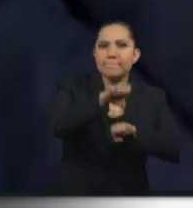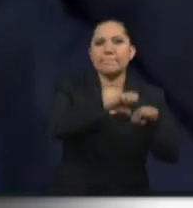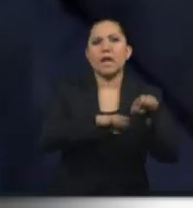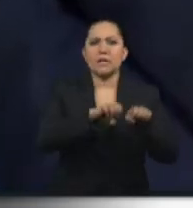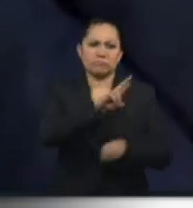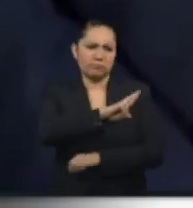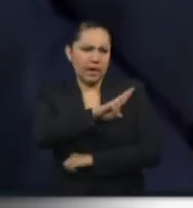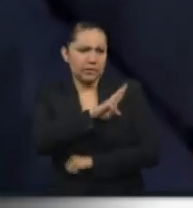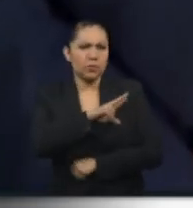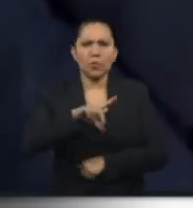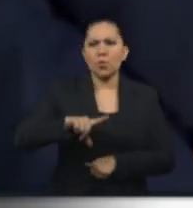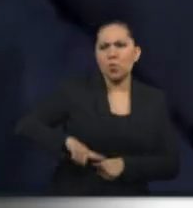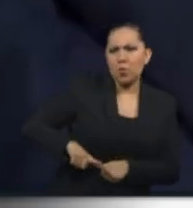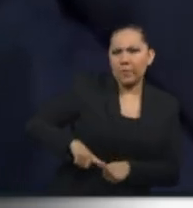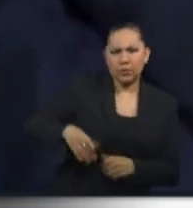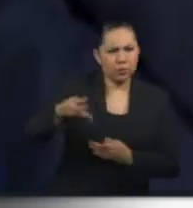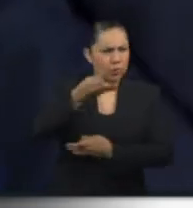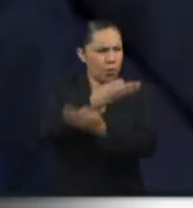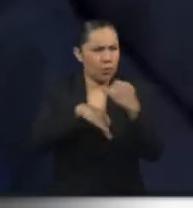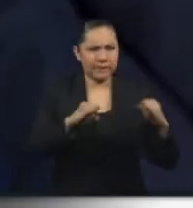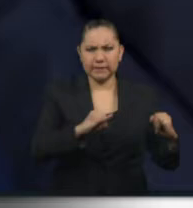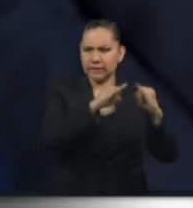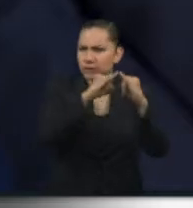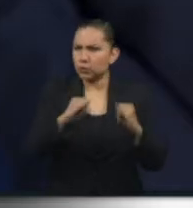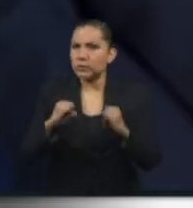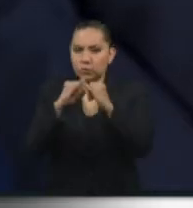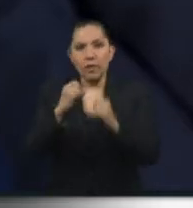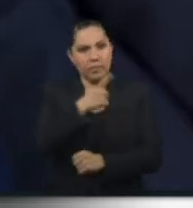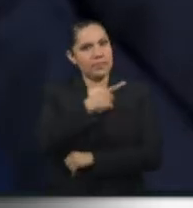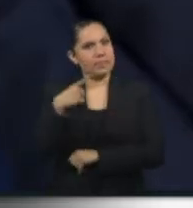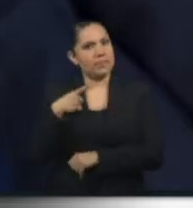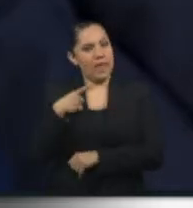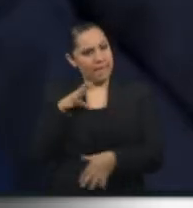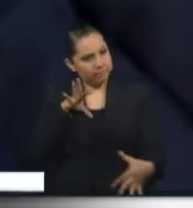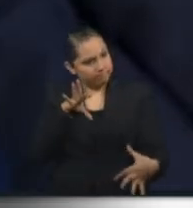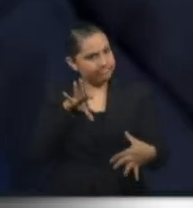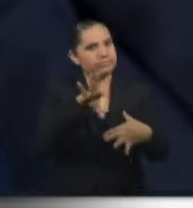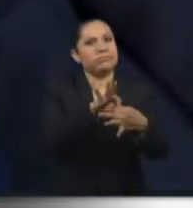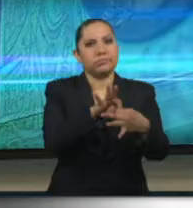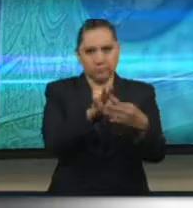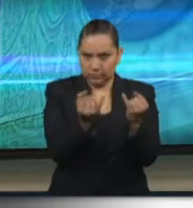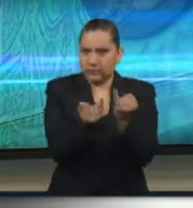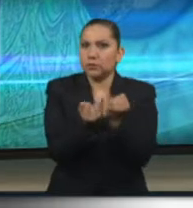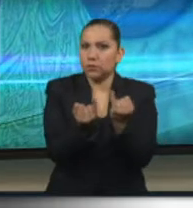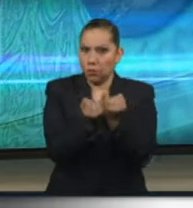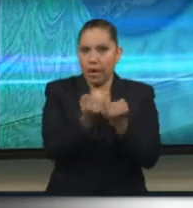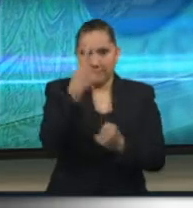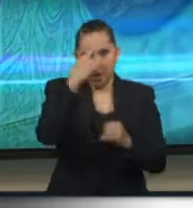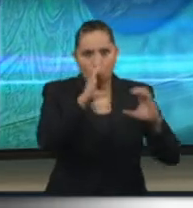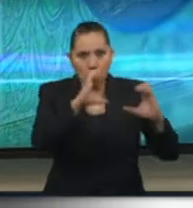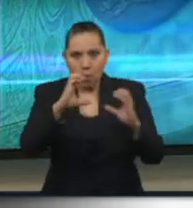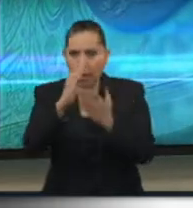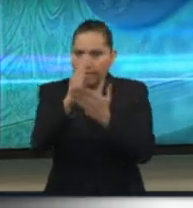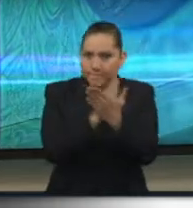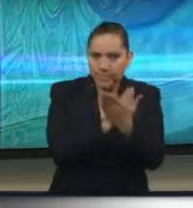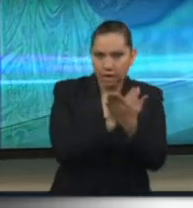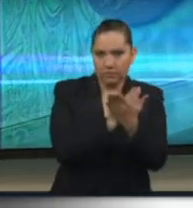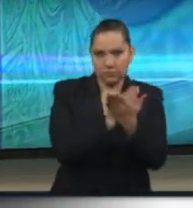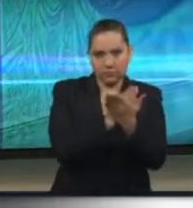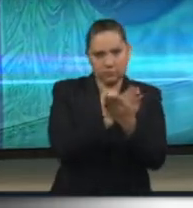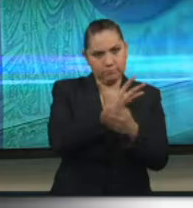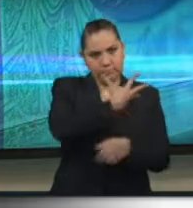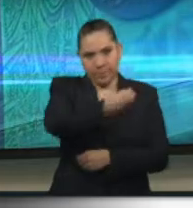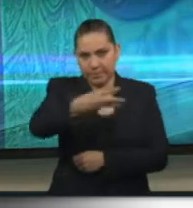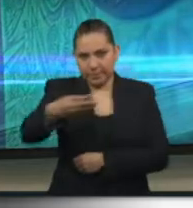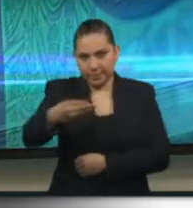sumen con mayor fuerza, claridad y determinación a este esfuerzo. Y por supuesto a este llamado también se